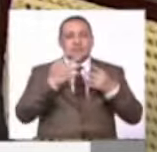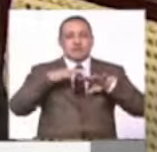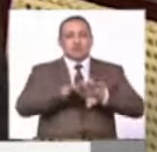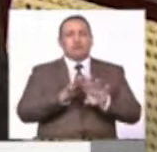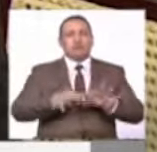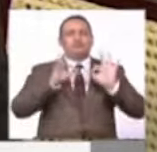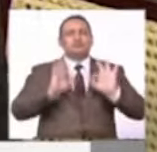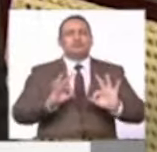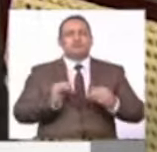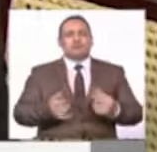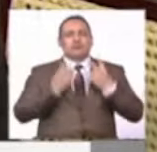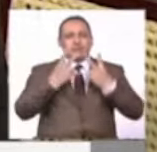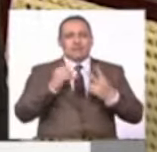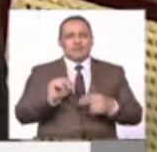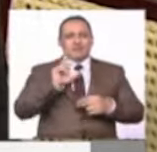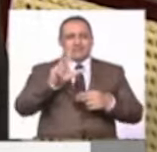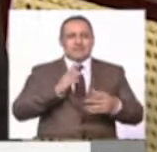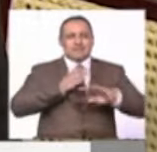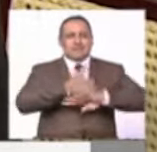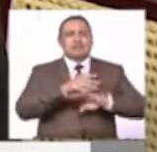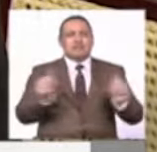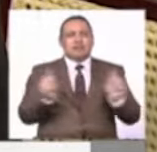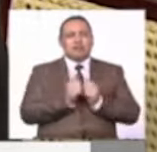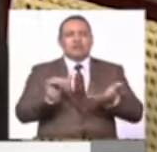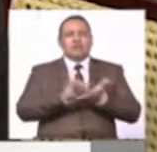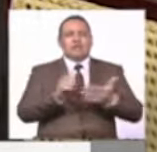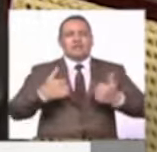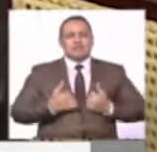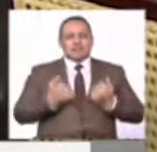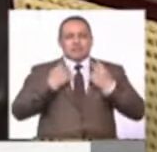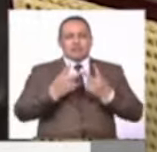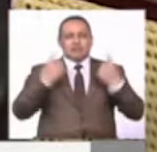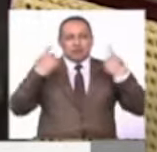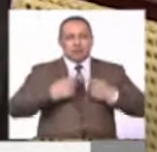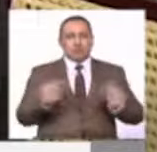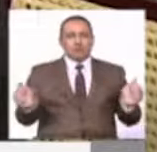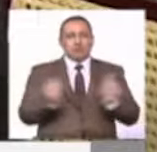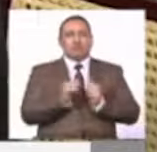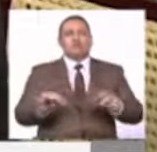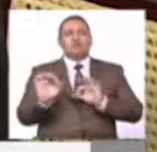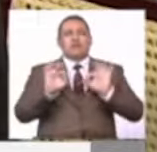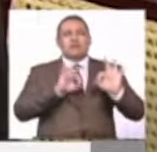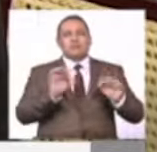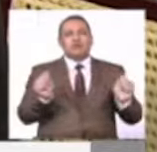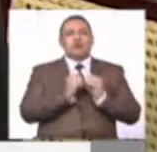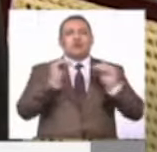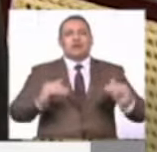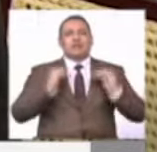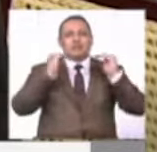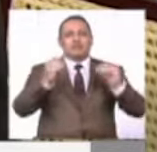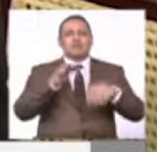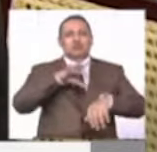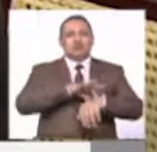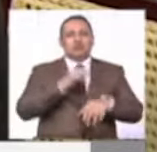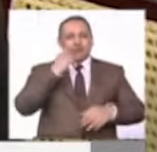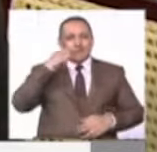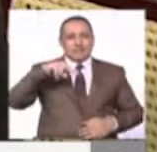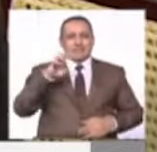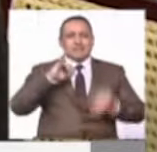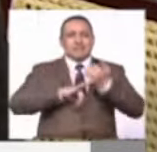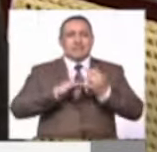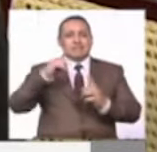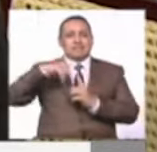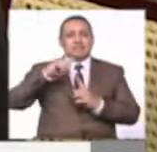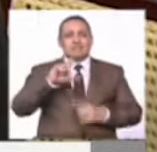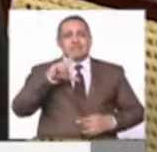expresamente a tres postulantes que se encontraban exactamente en la misma condición de la doctora ineso de